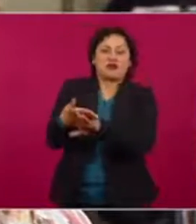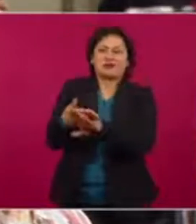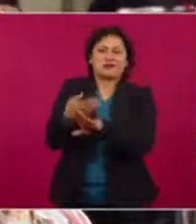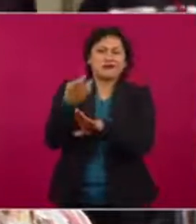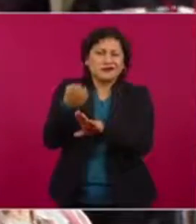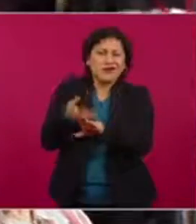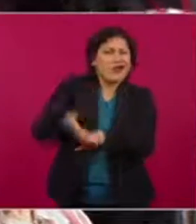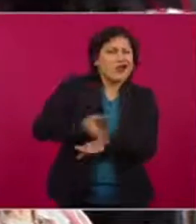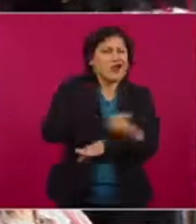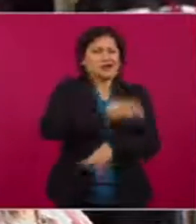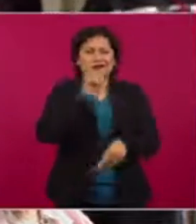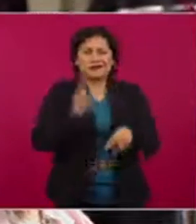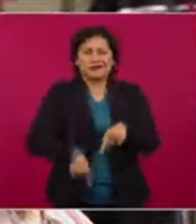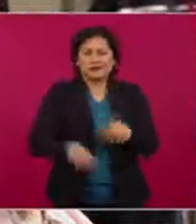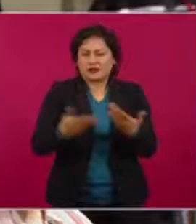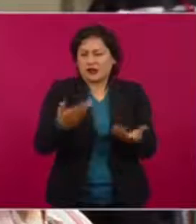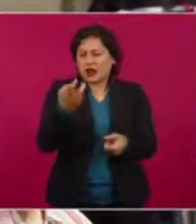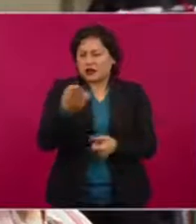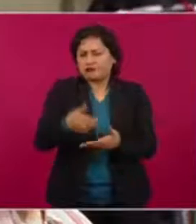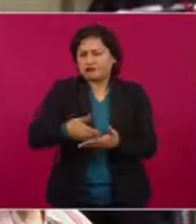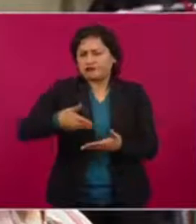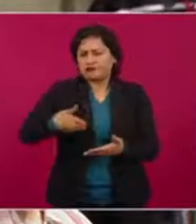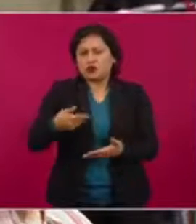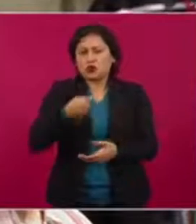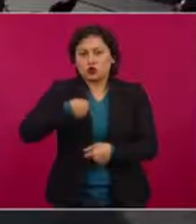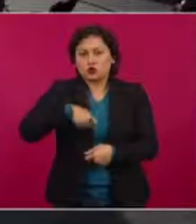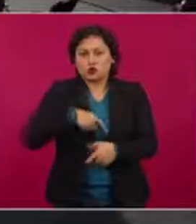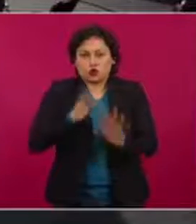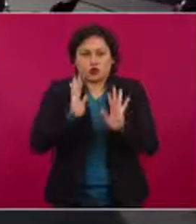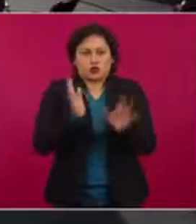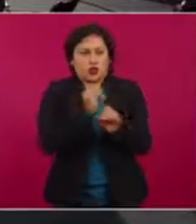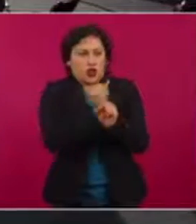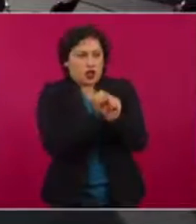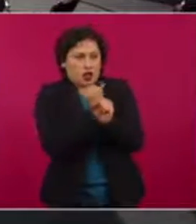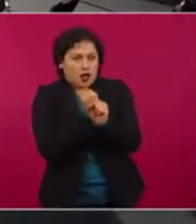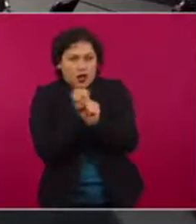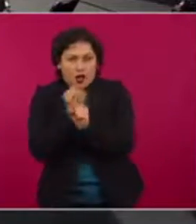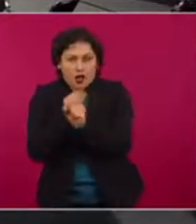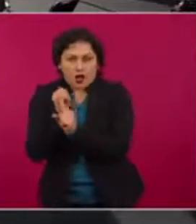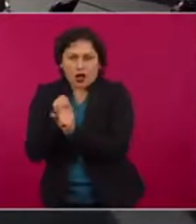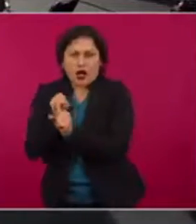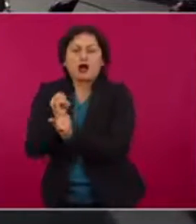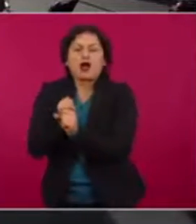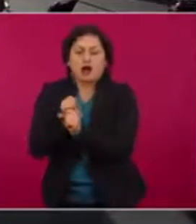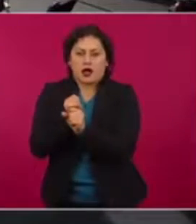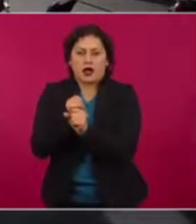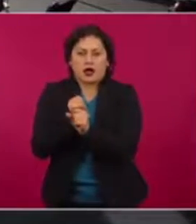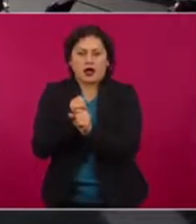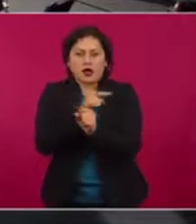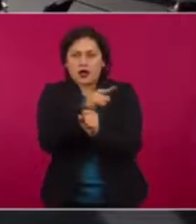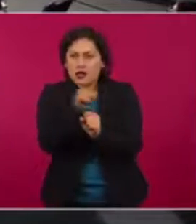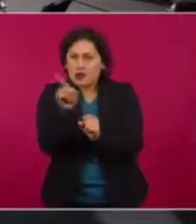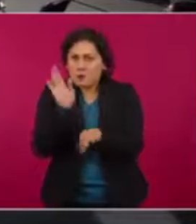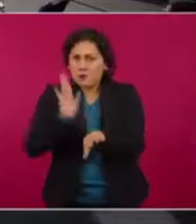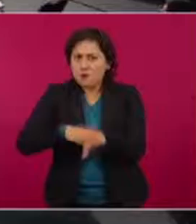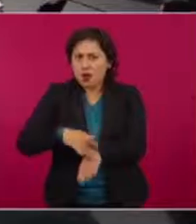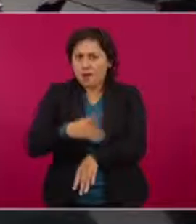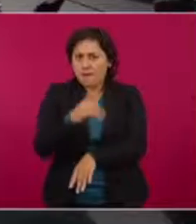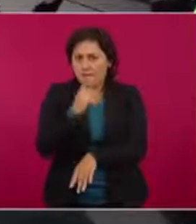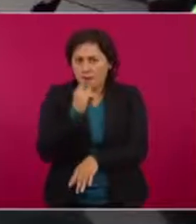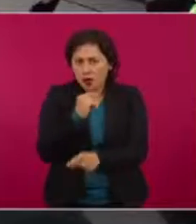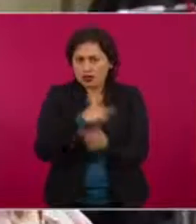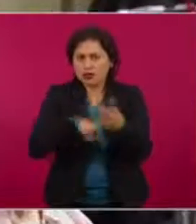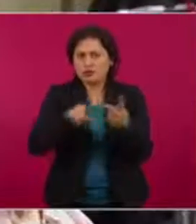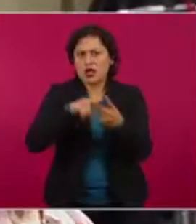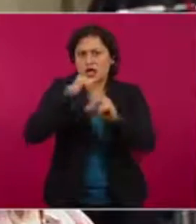¿no? Entonces, Sí. si ya tenemos documentado que un porcentaje amplio está en funcionarios, policías municipales y